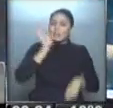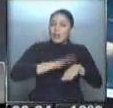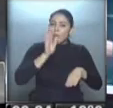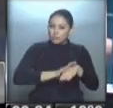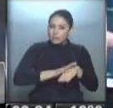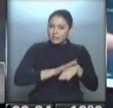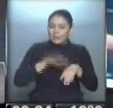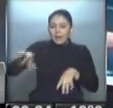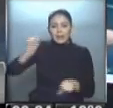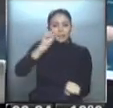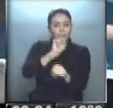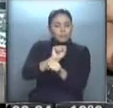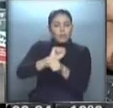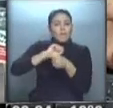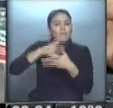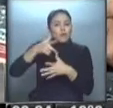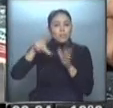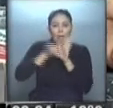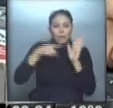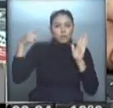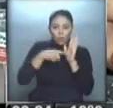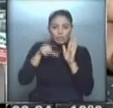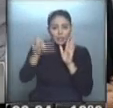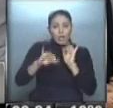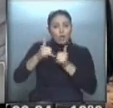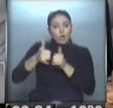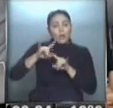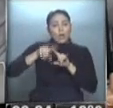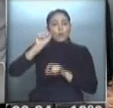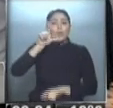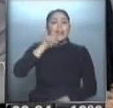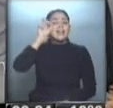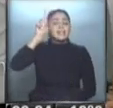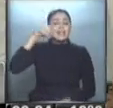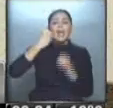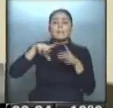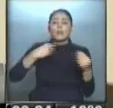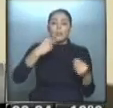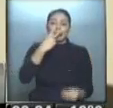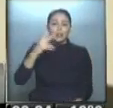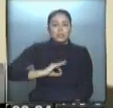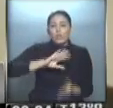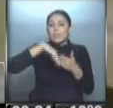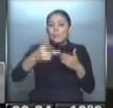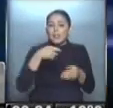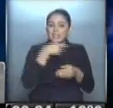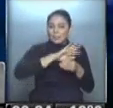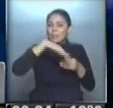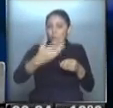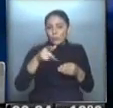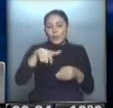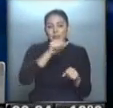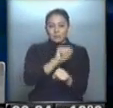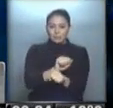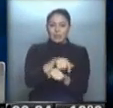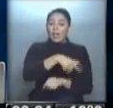privación ilegítima de la libertad de Walter bulacio comenzó 22 años después del crimen El joven fue detenido cuando